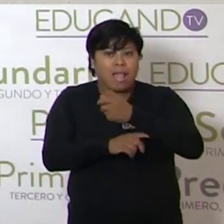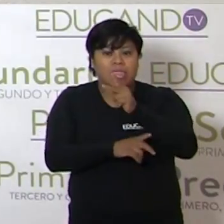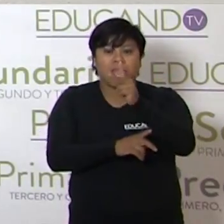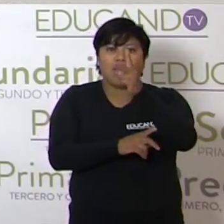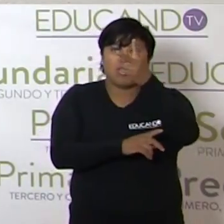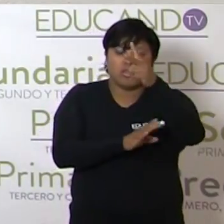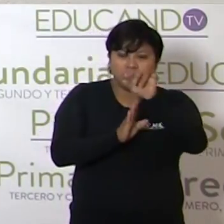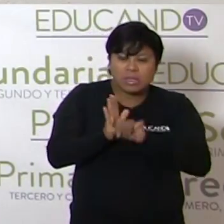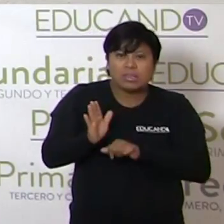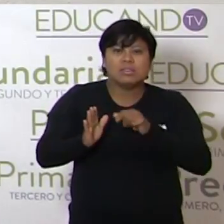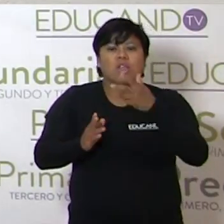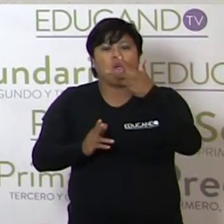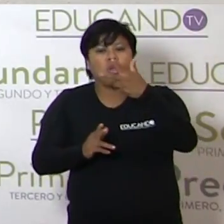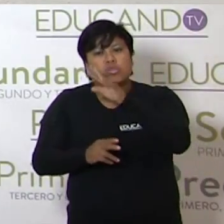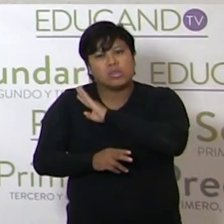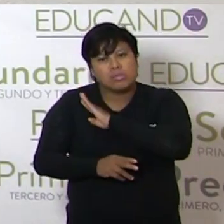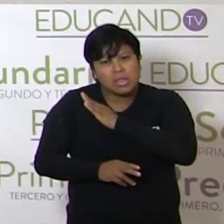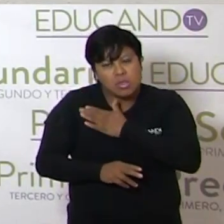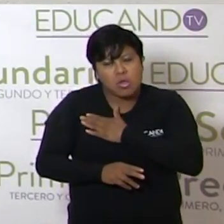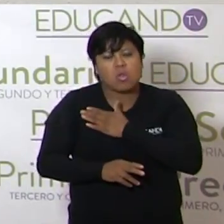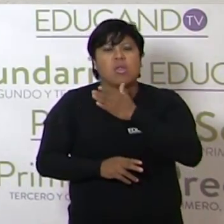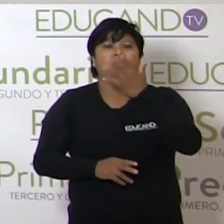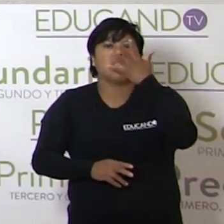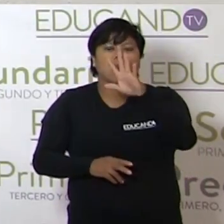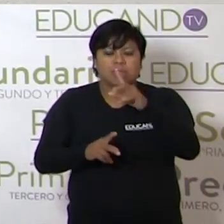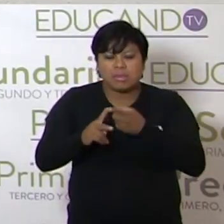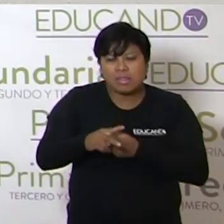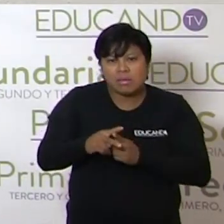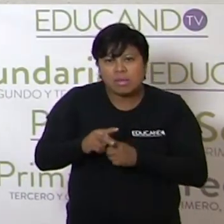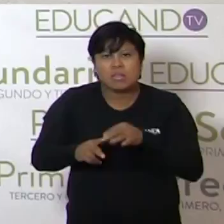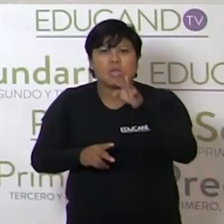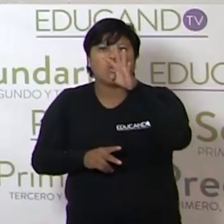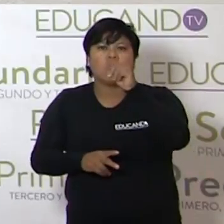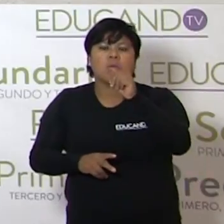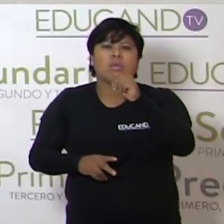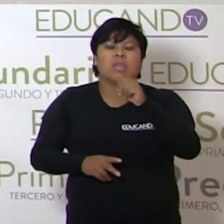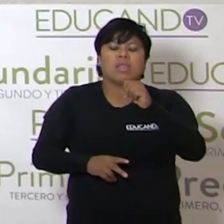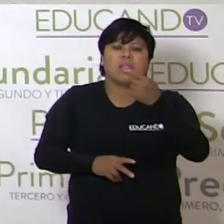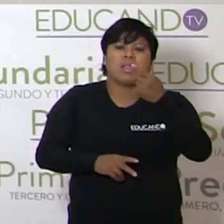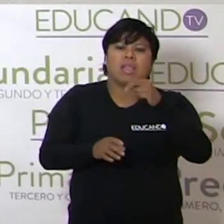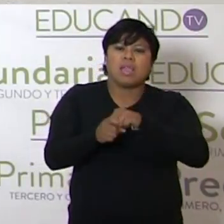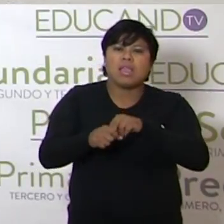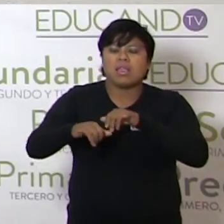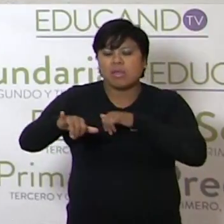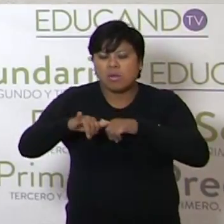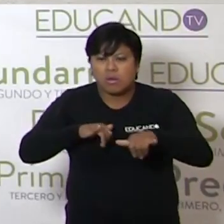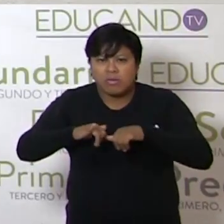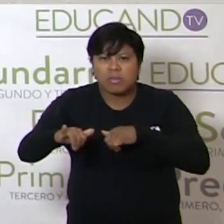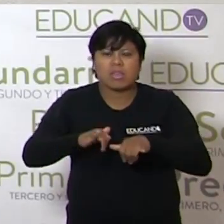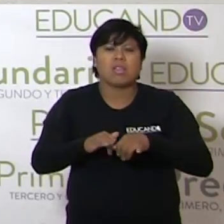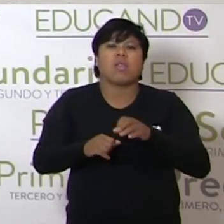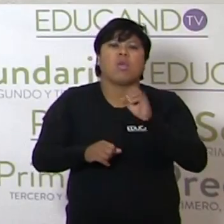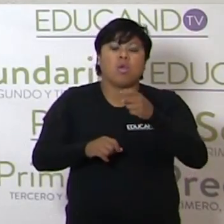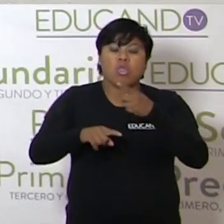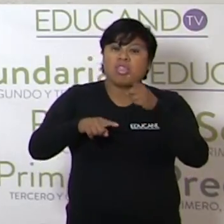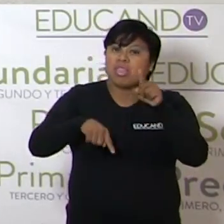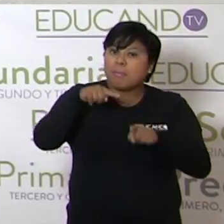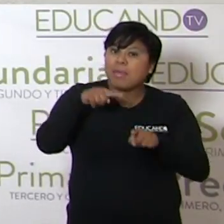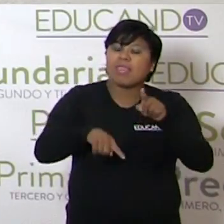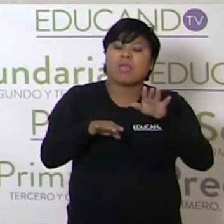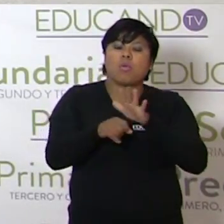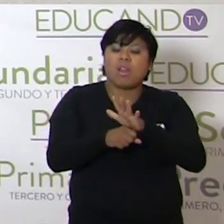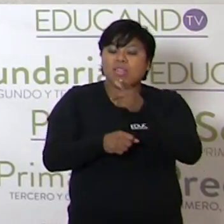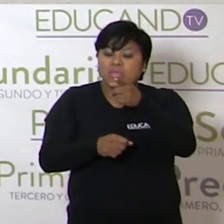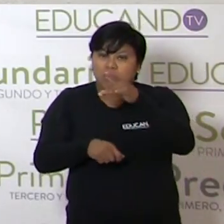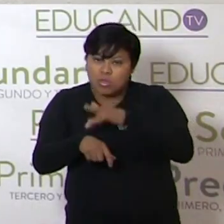dando 8 en español, 10 en matemáticas, 9 en geografía, o dependiendo de la asignatura que te esté